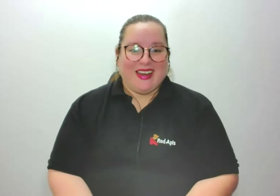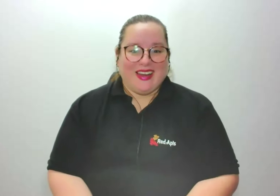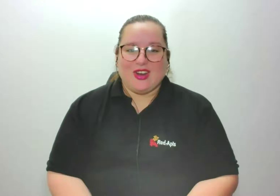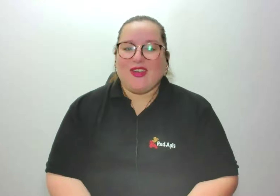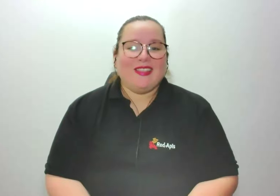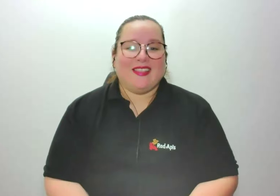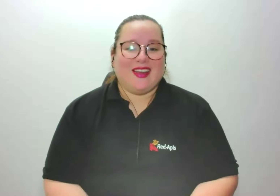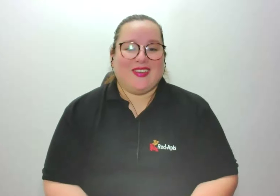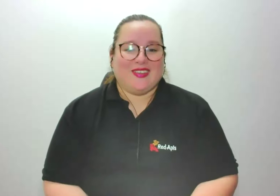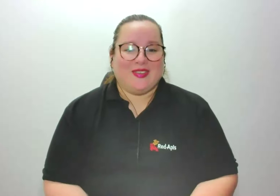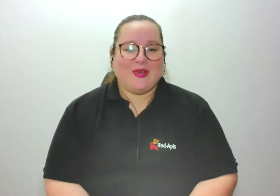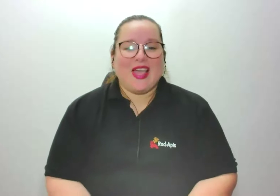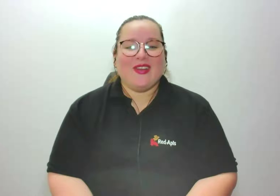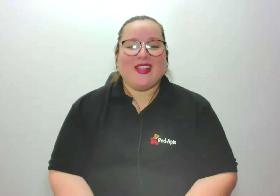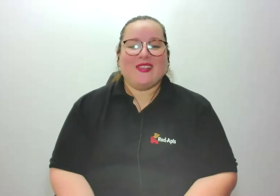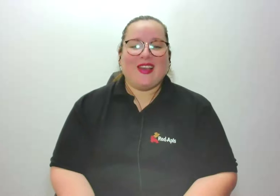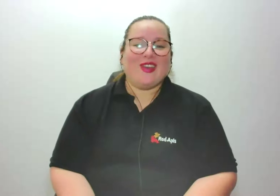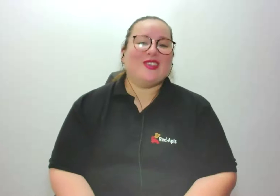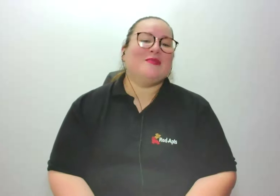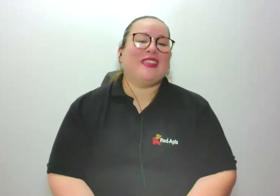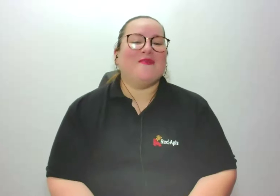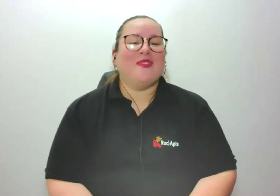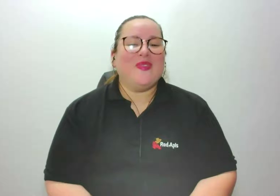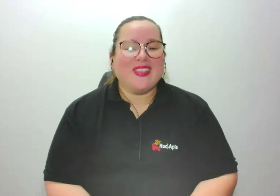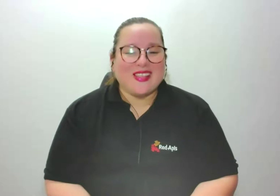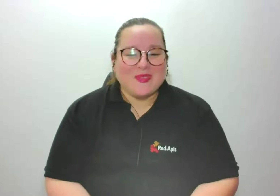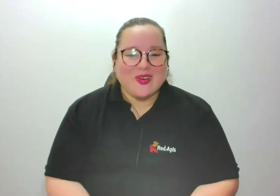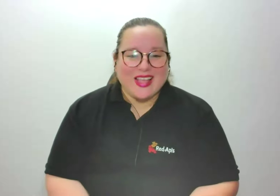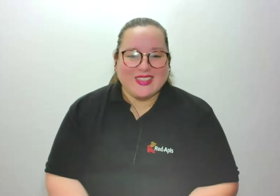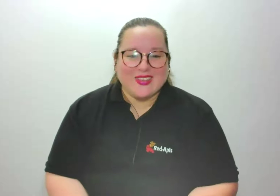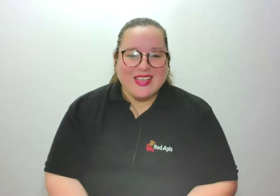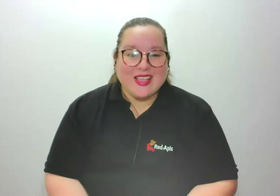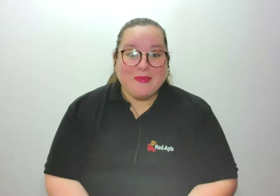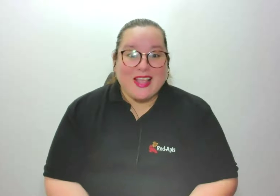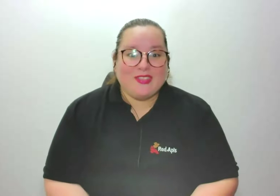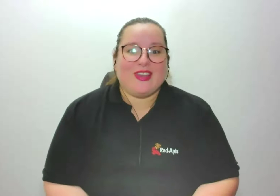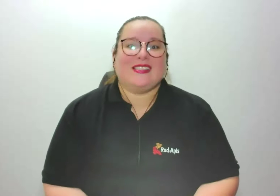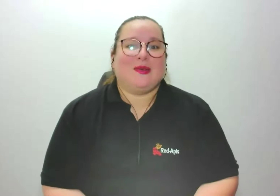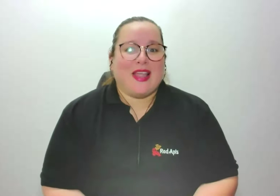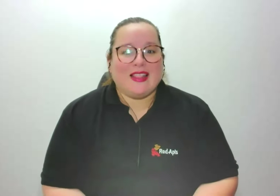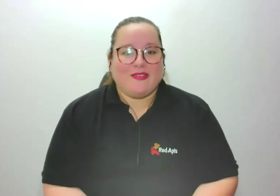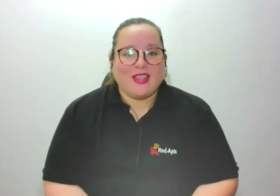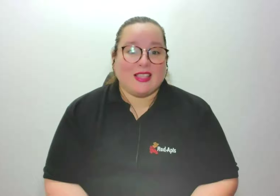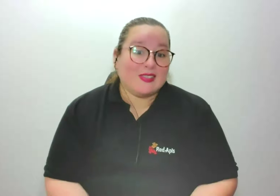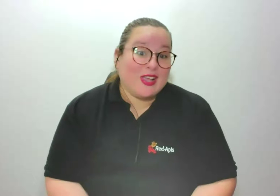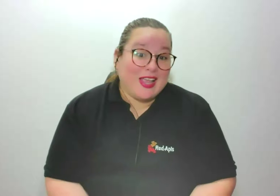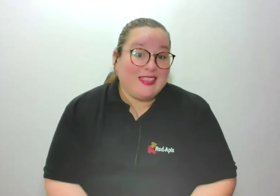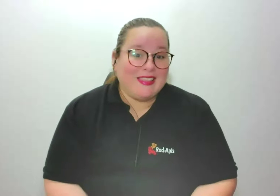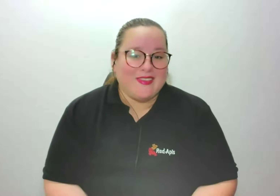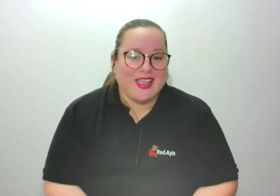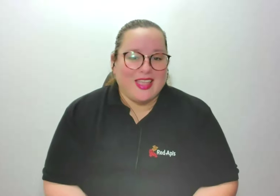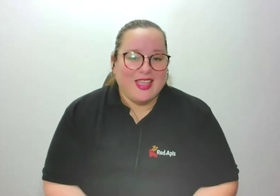ver, no va a entenderlo. No es algo natural, los niños siempre están en movimiento, están buscando, están mirando en el celular, en diferentes, eso